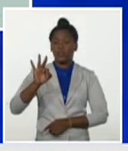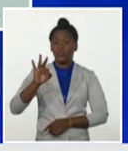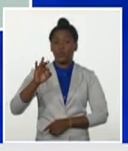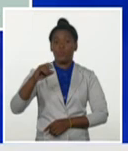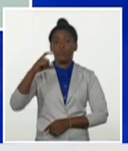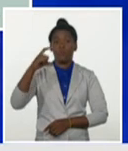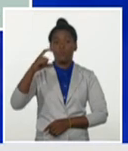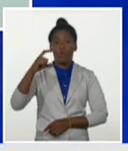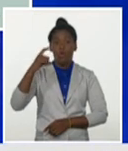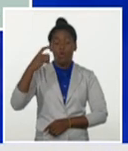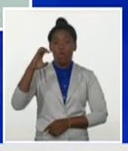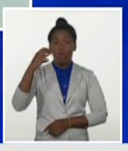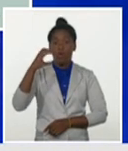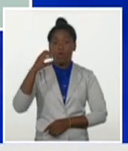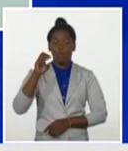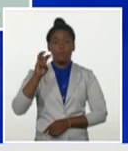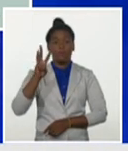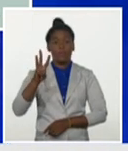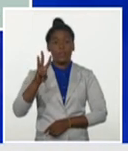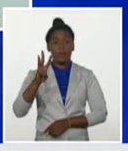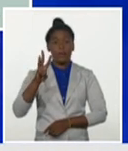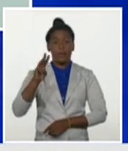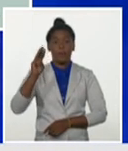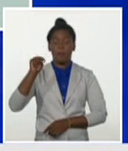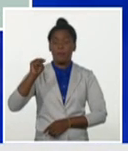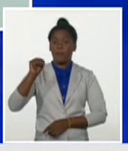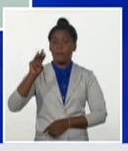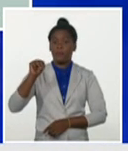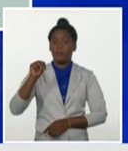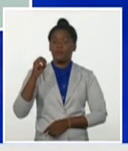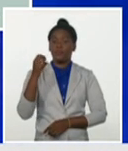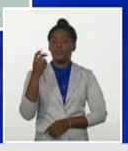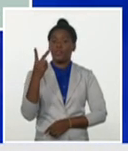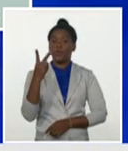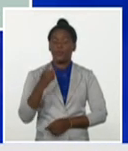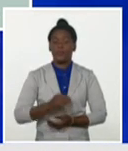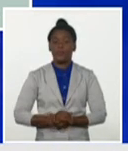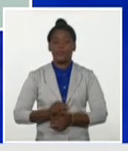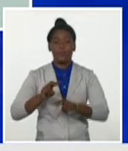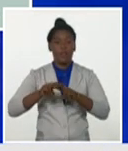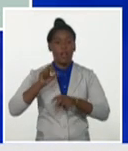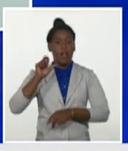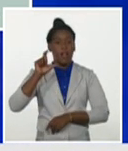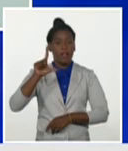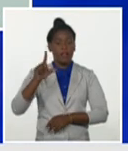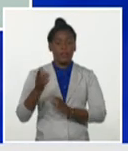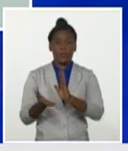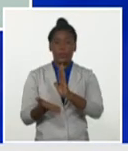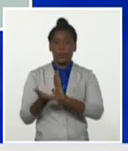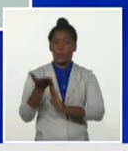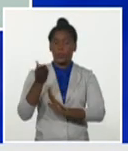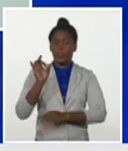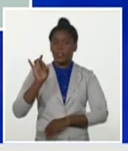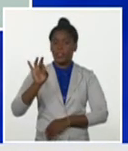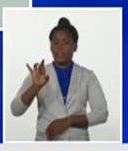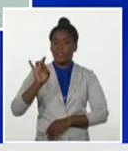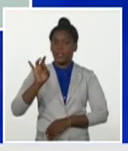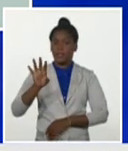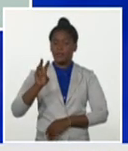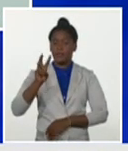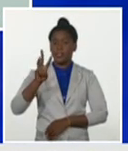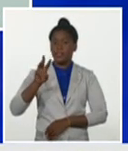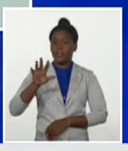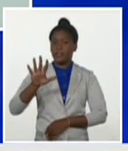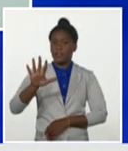y Manatí 2. Holguín incrementa en 15 el número de casos autóctonos, 35